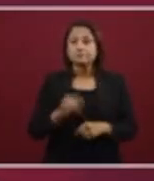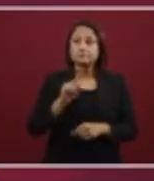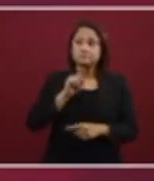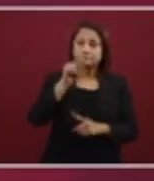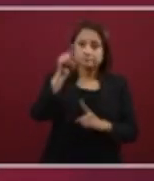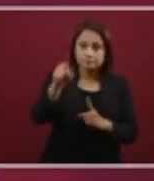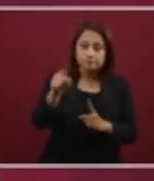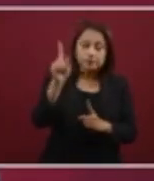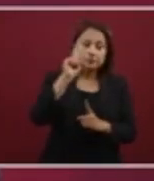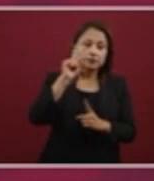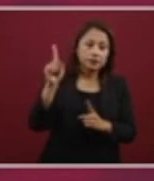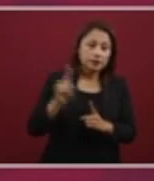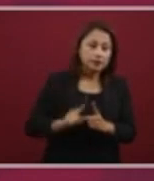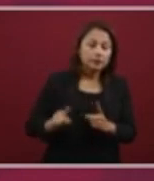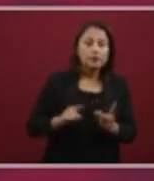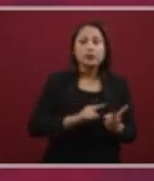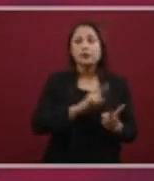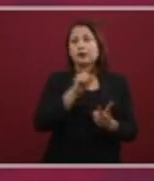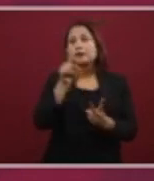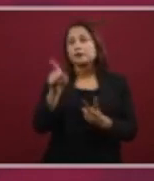Zacatecas, a